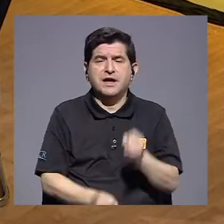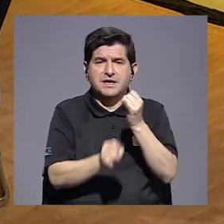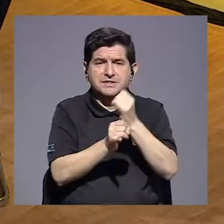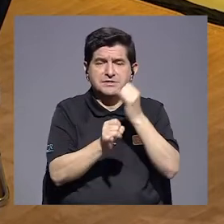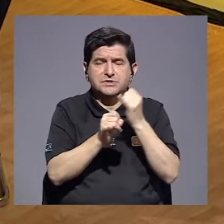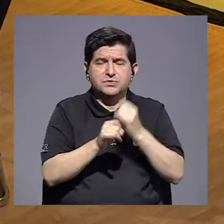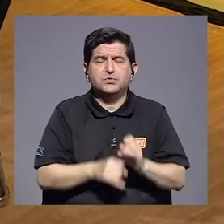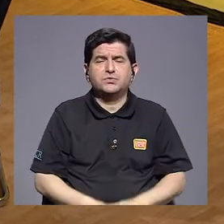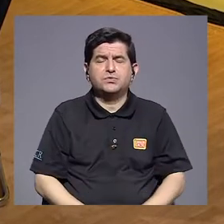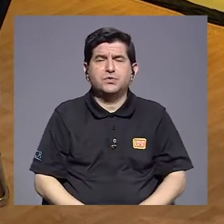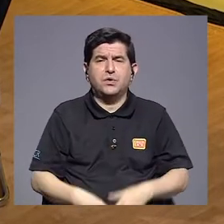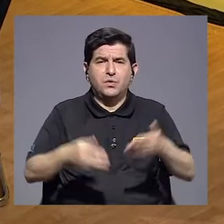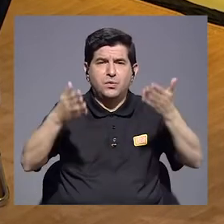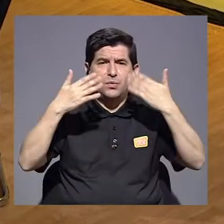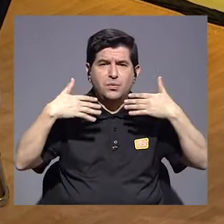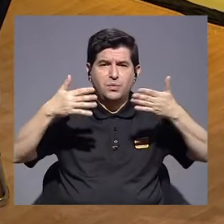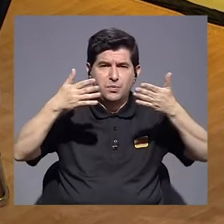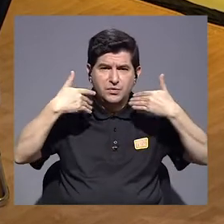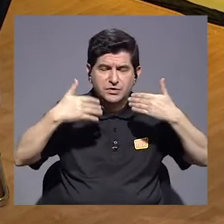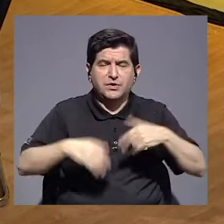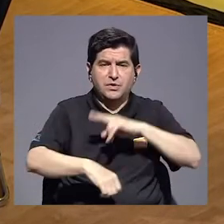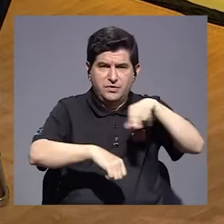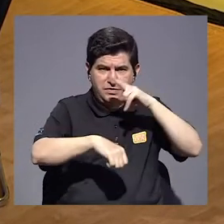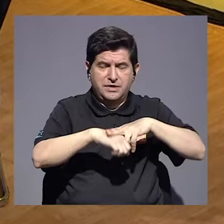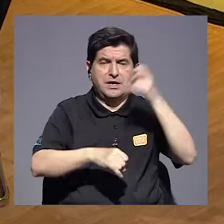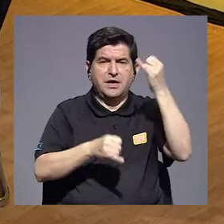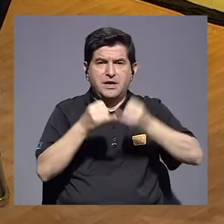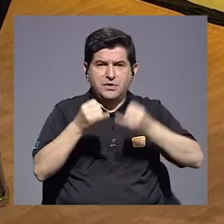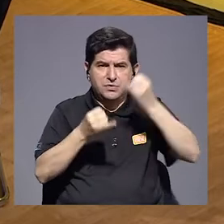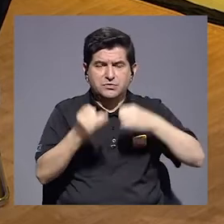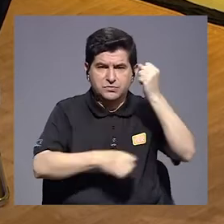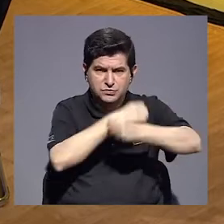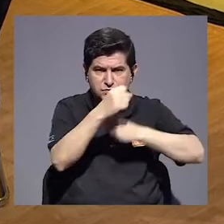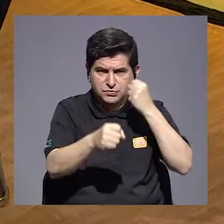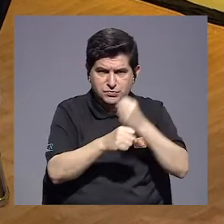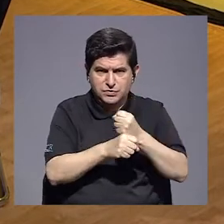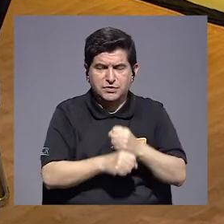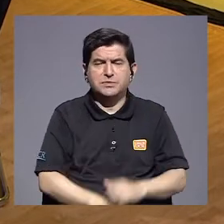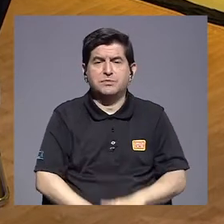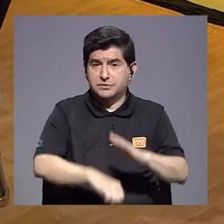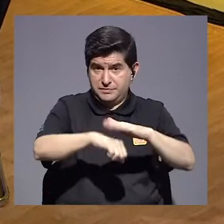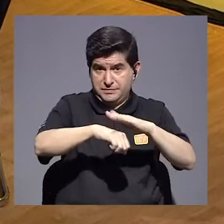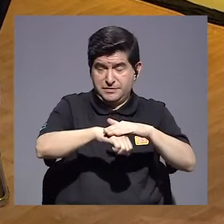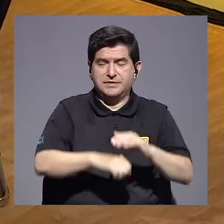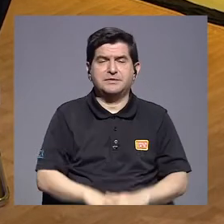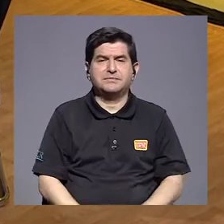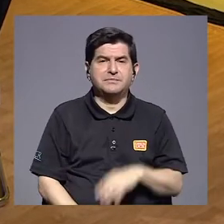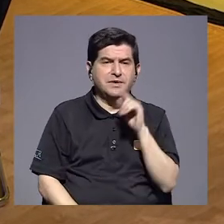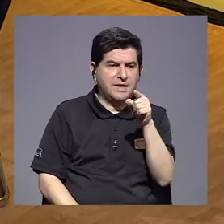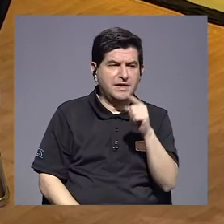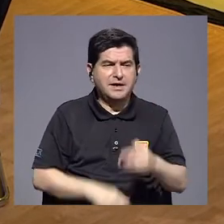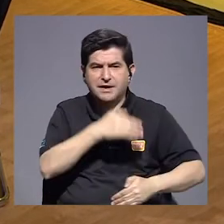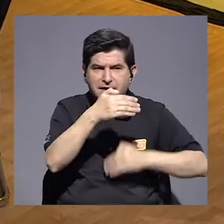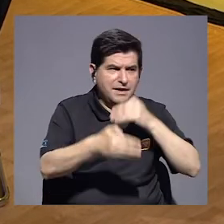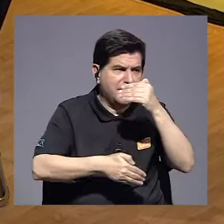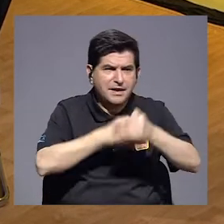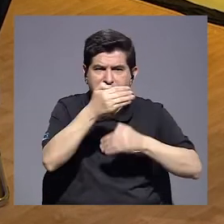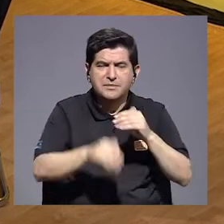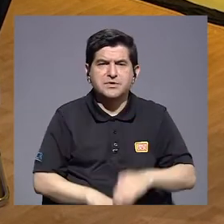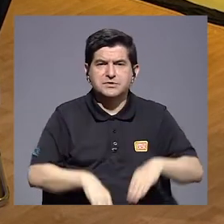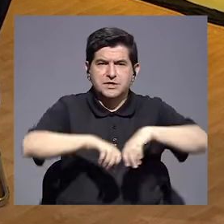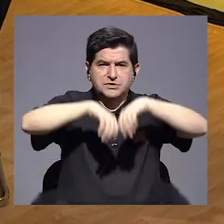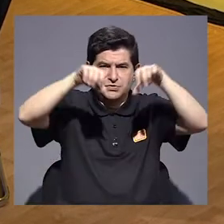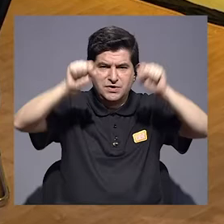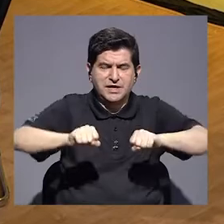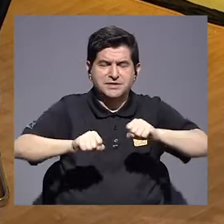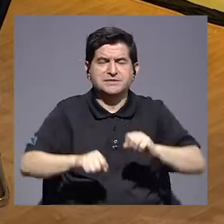Meteorológico Nacional, el que nos muestra en la última década cómo se comportó el régimen